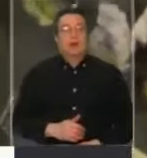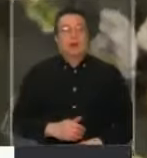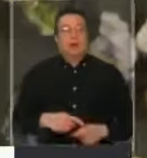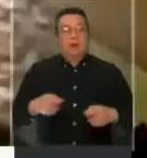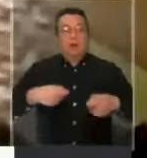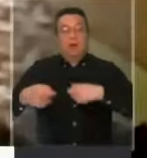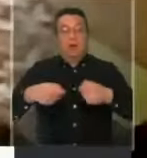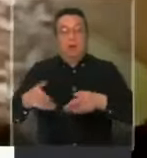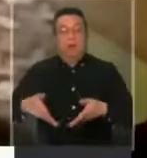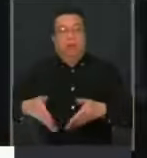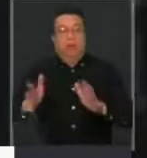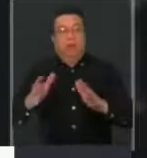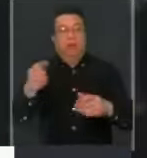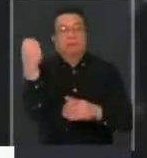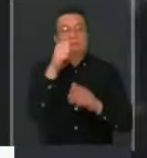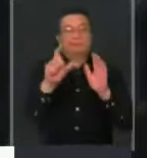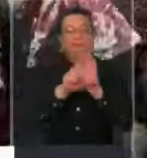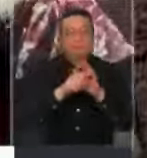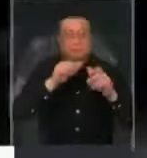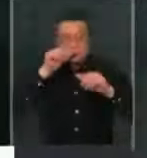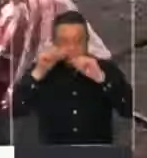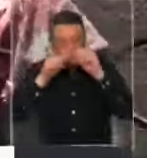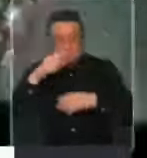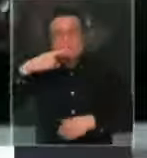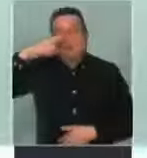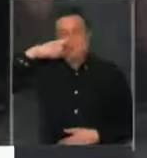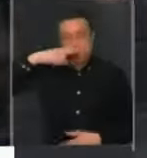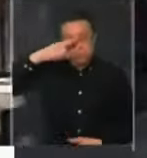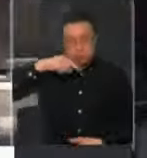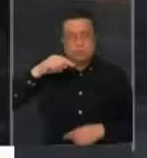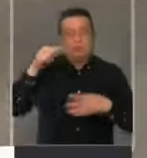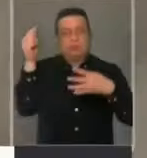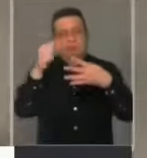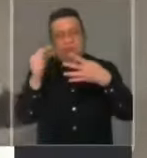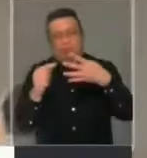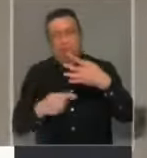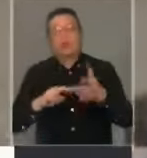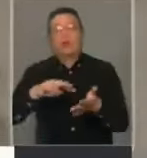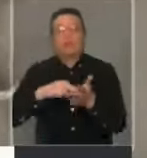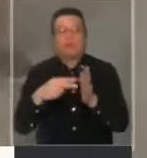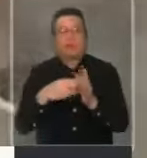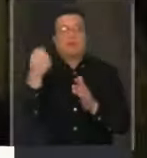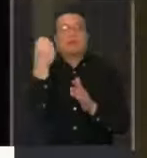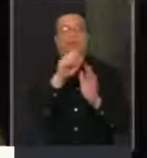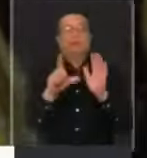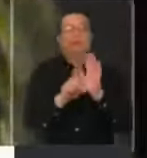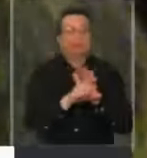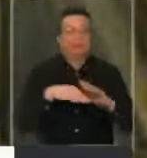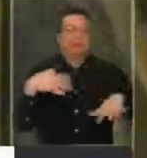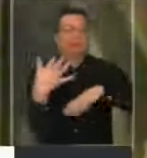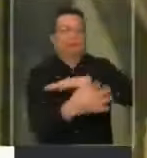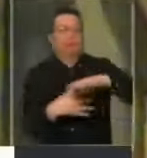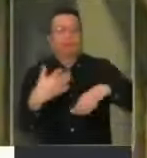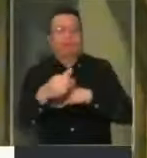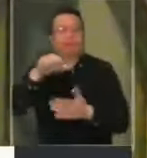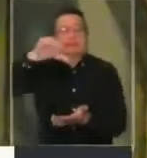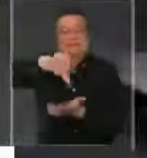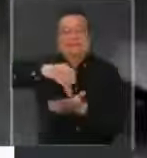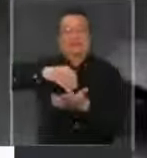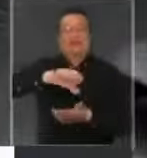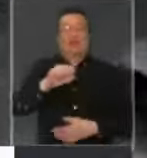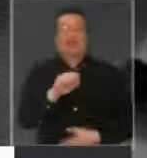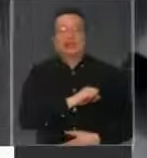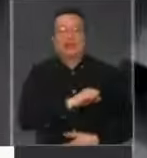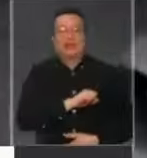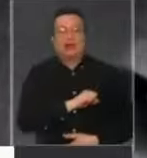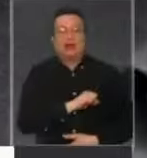Comercio ambulante, delincuencia, microtráfico, prostitución son parte de los problemas, delitos e incivilidades que azotan el centro de la capital.